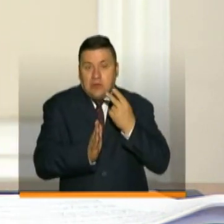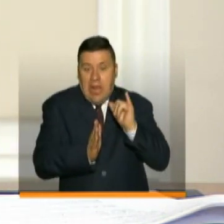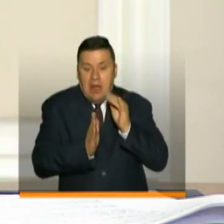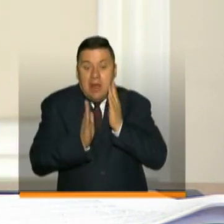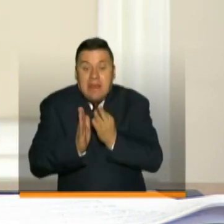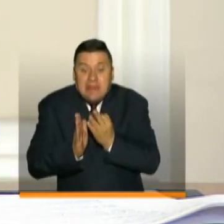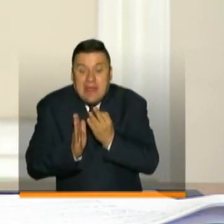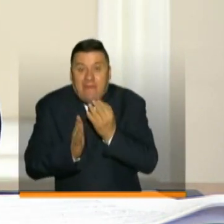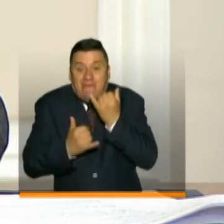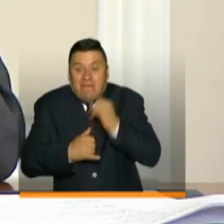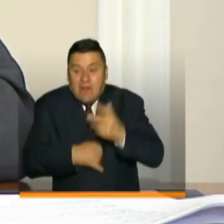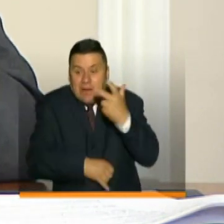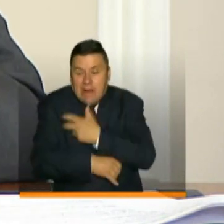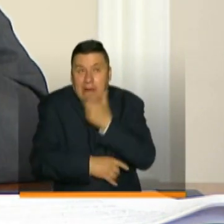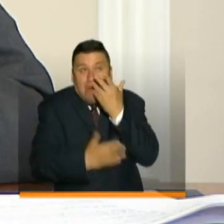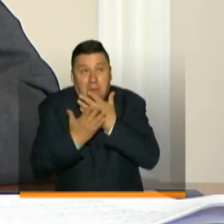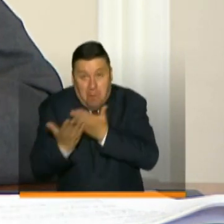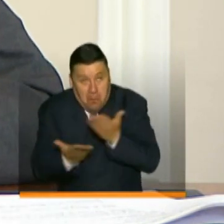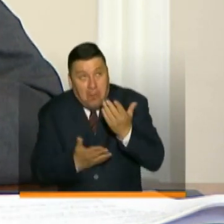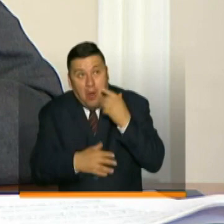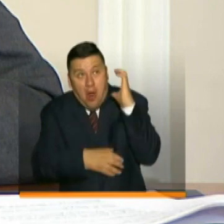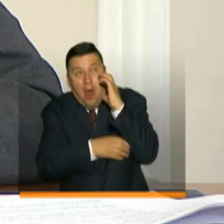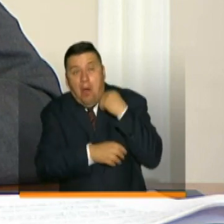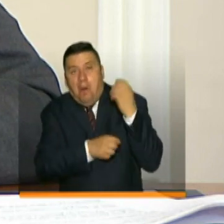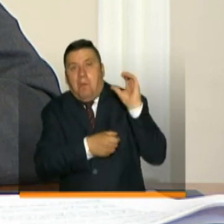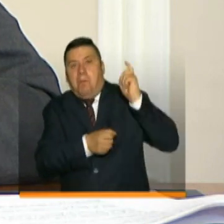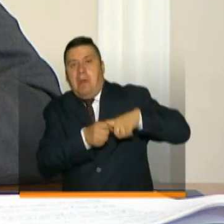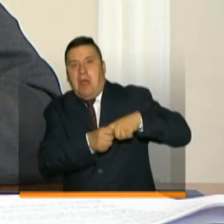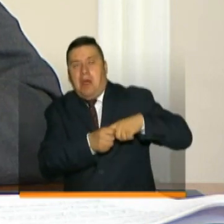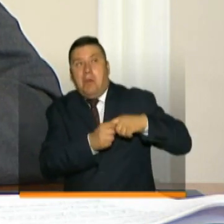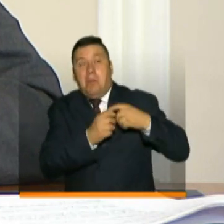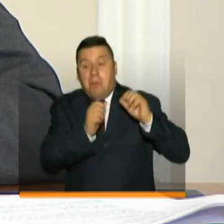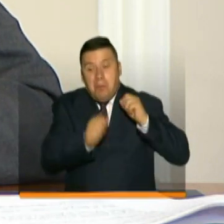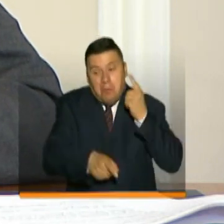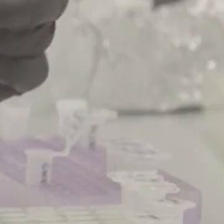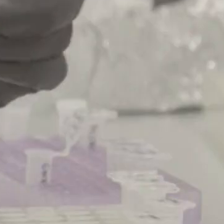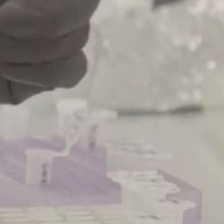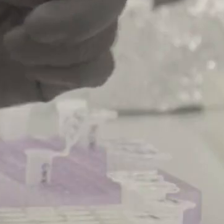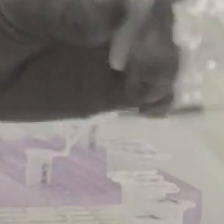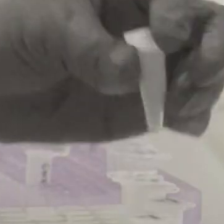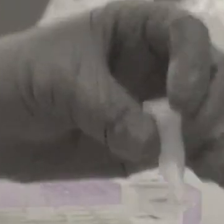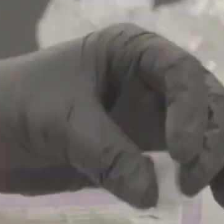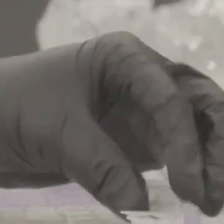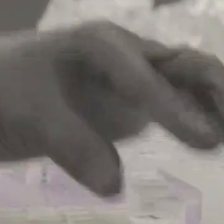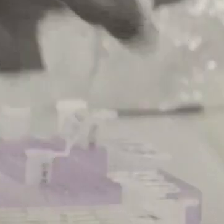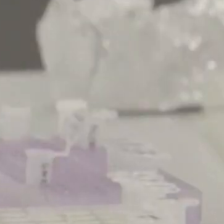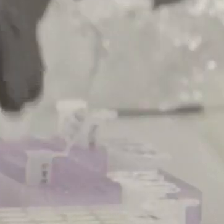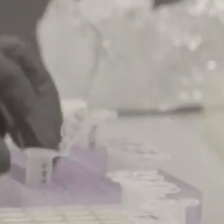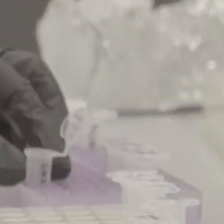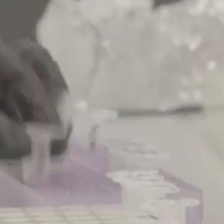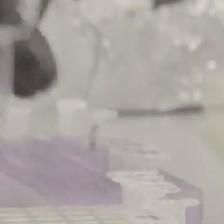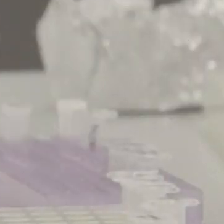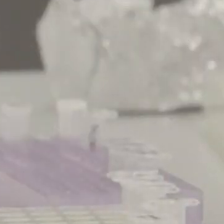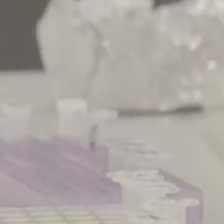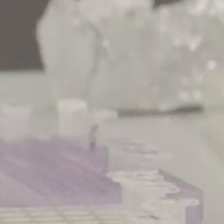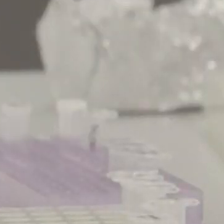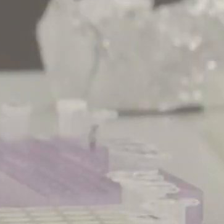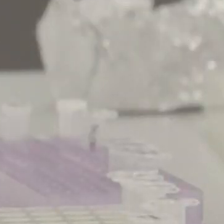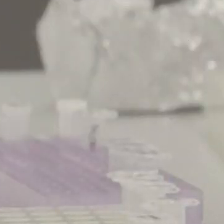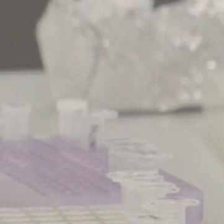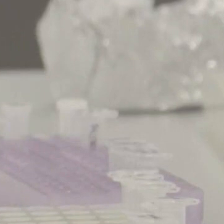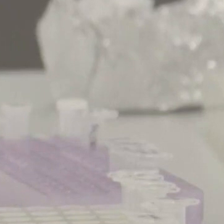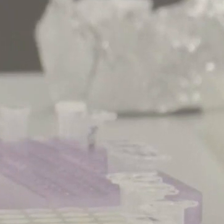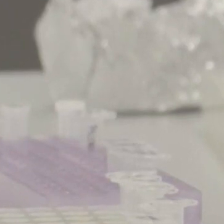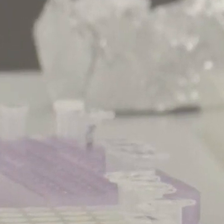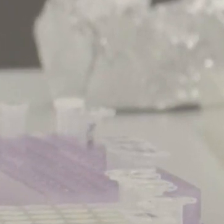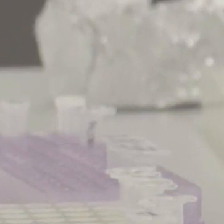que es la última etapa con la cual se verifica si una vacuna puede ser efectiva o no en el país el estudio será en la fase 3 con una sola